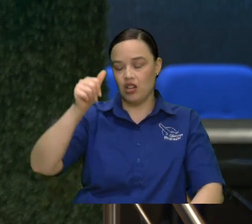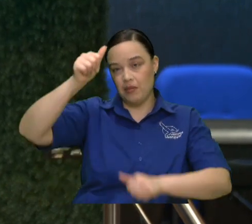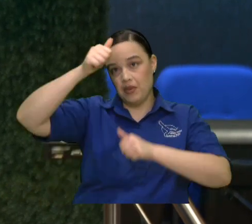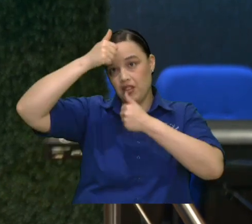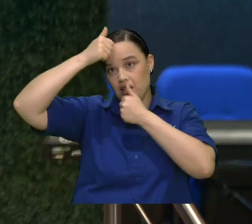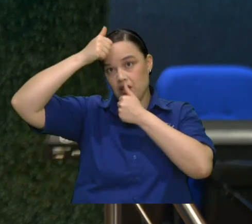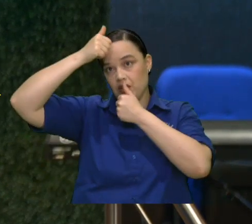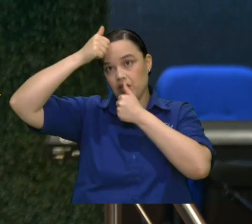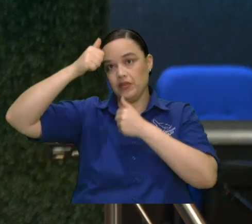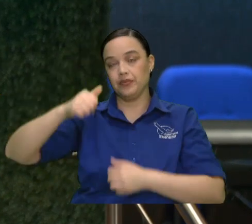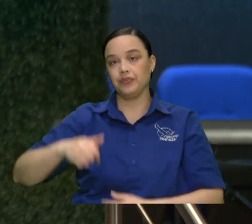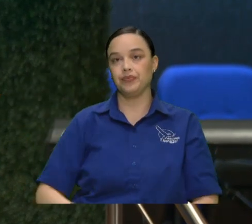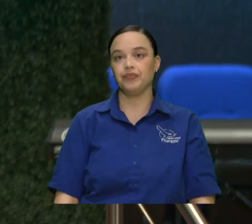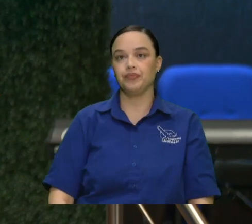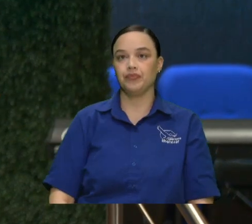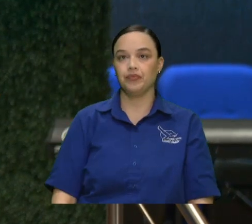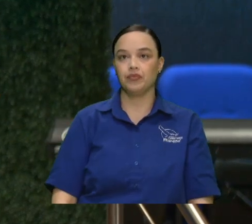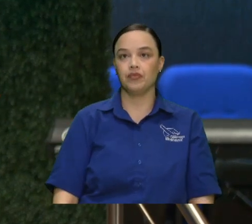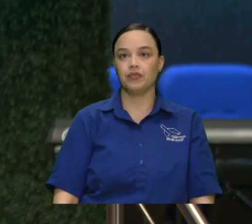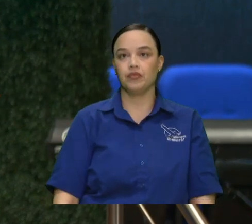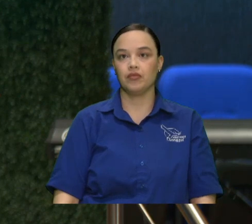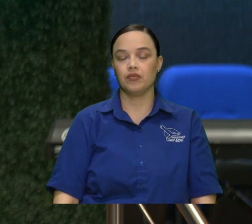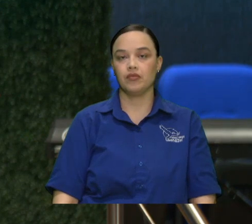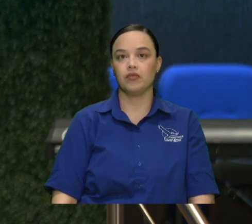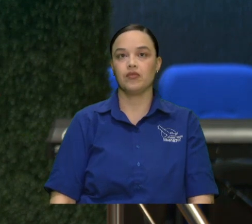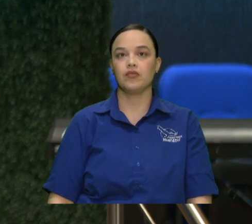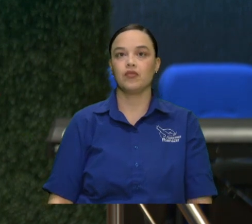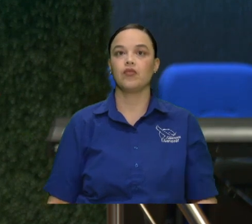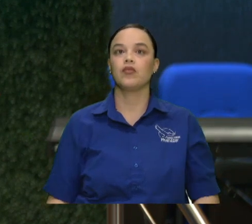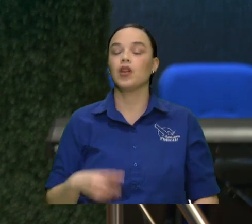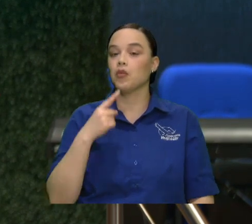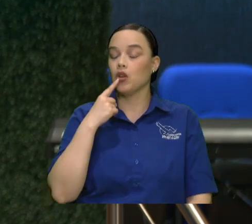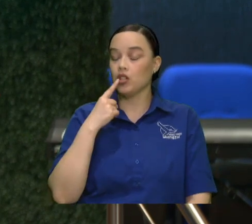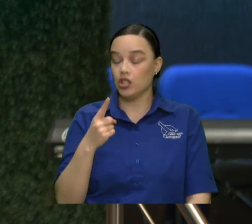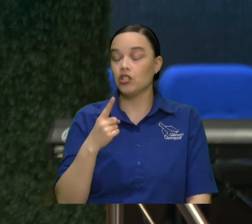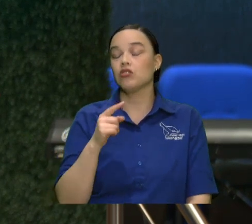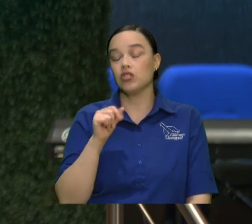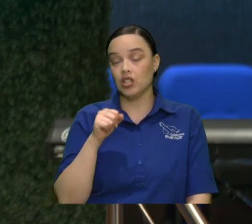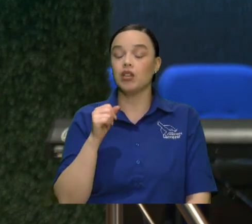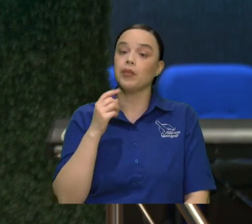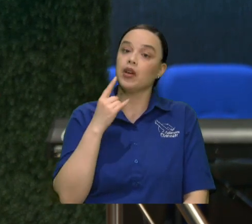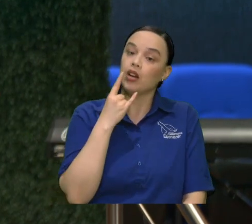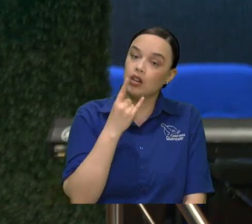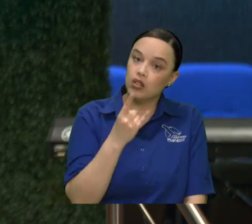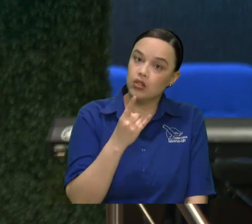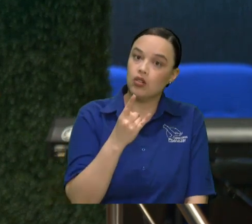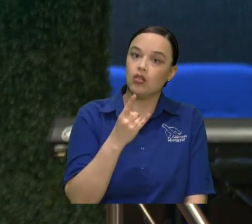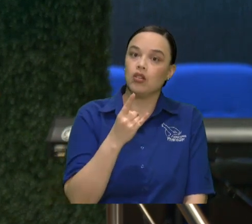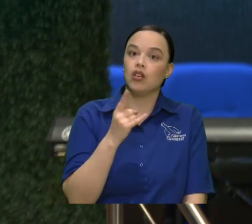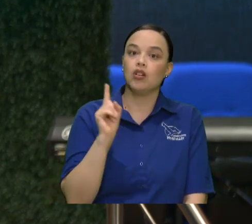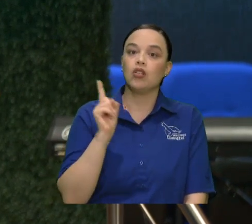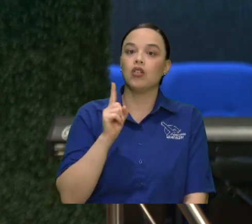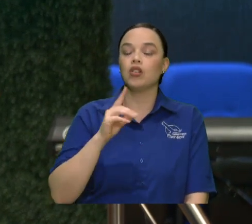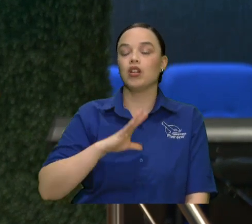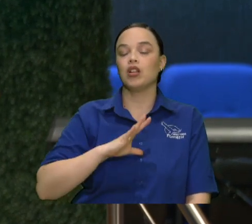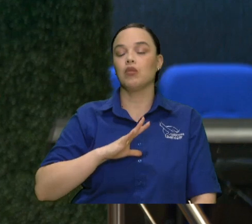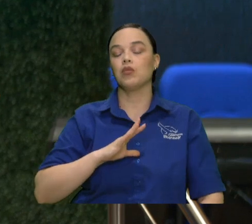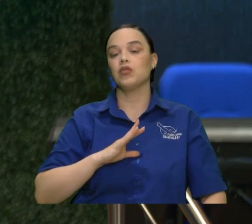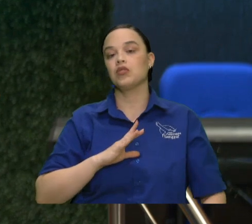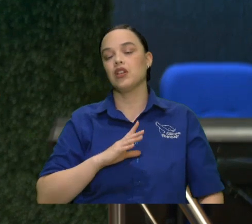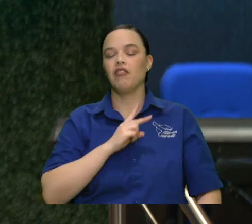y de convertirnos hemos dicho sí disculpa porque no tenemos el valor de decir perdona